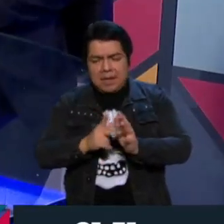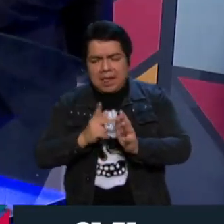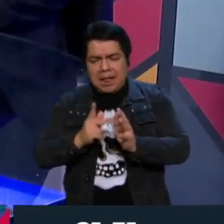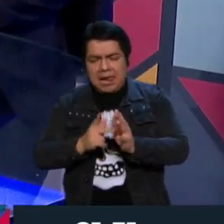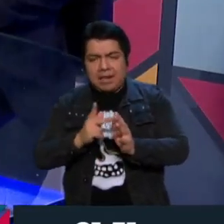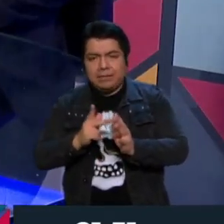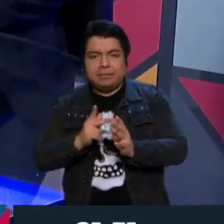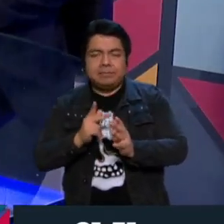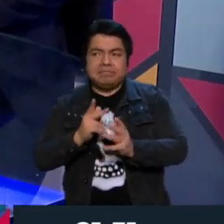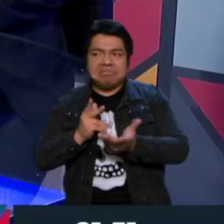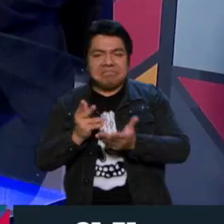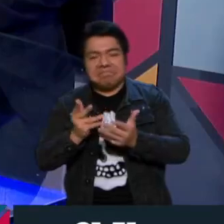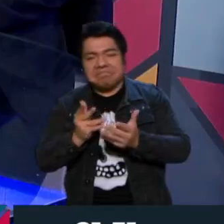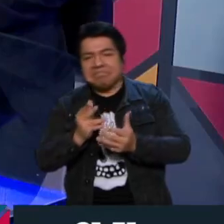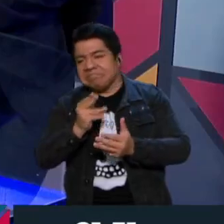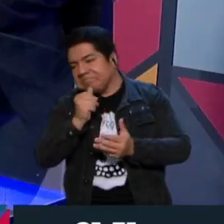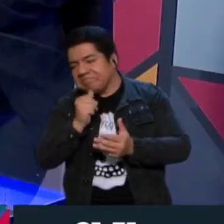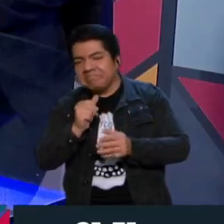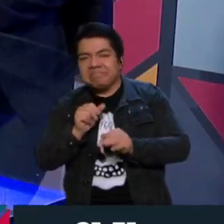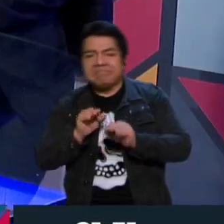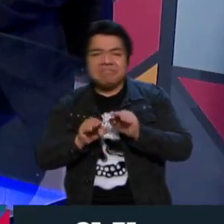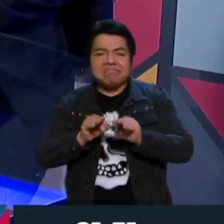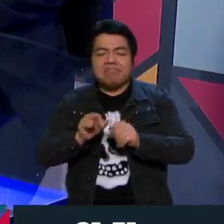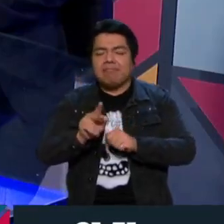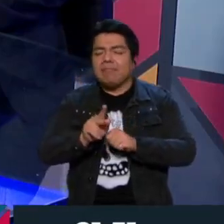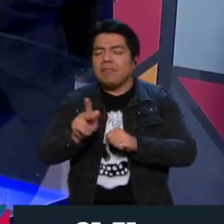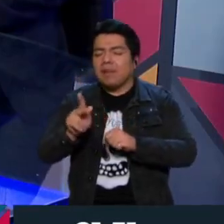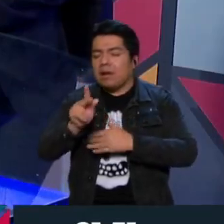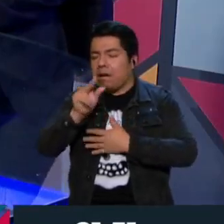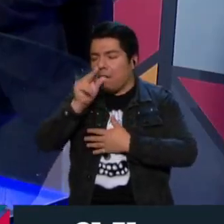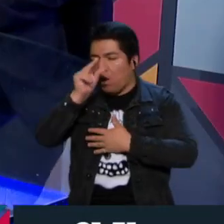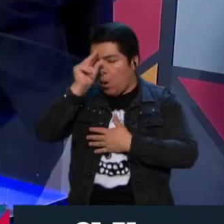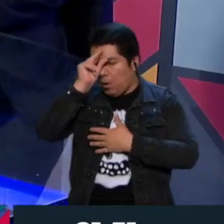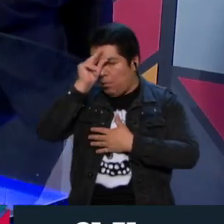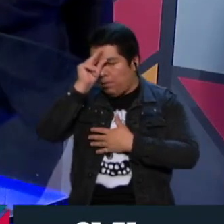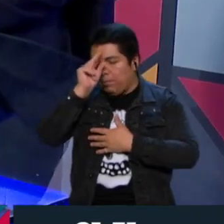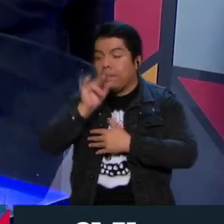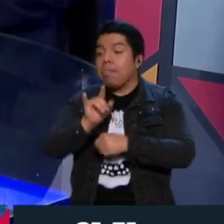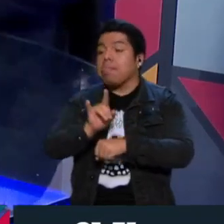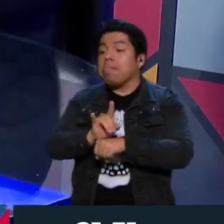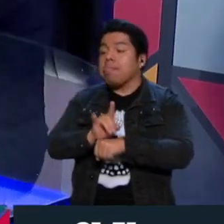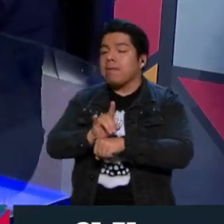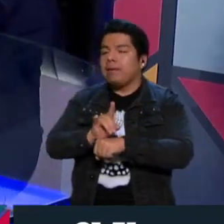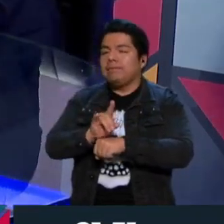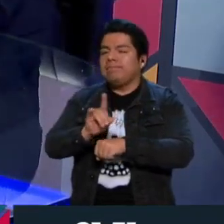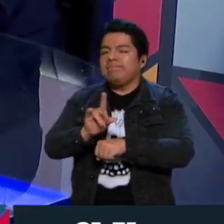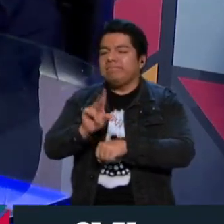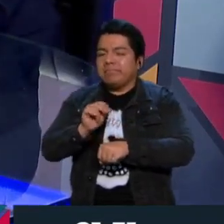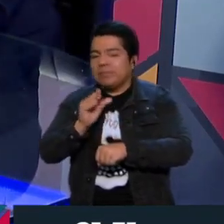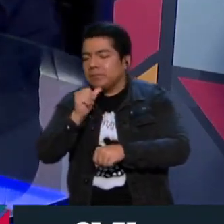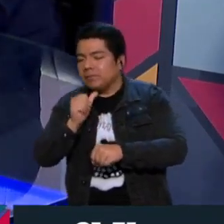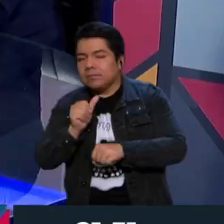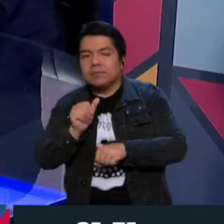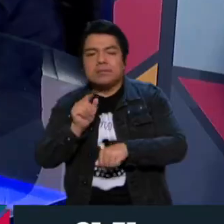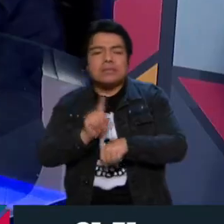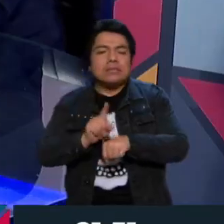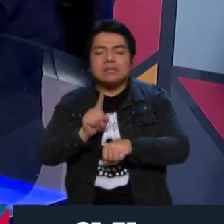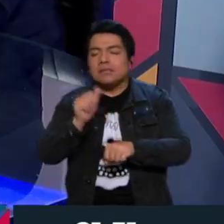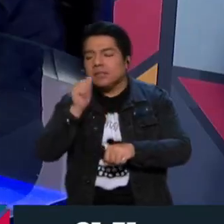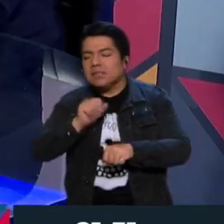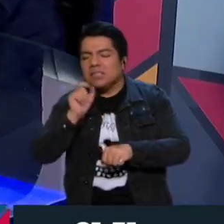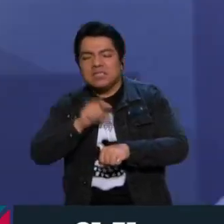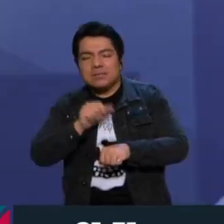no puede estar pretendiendo parecer inteligente o simular ser inteligente o que tiene algo que decir todo el tiempo.